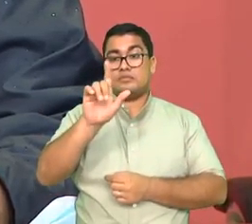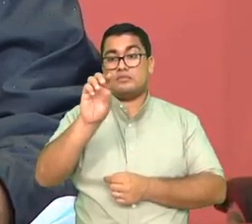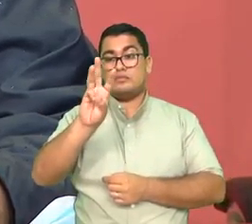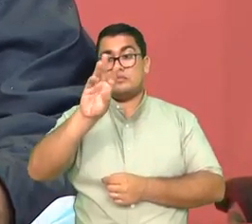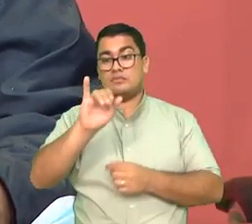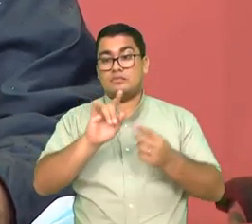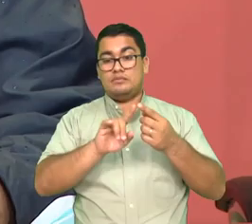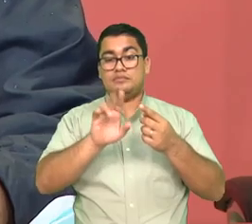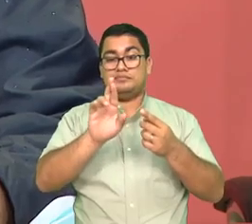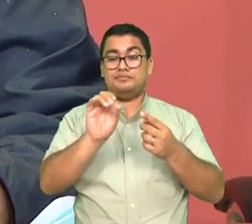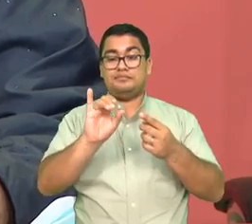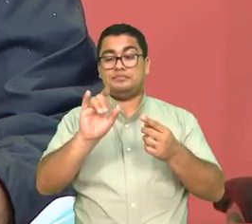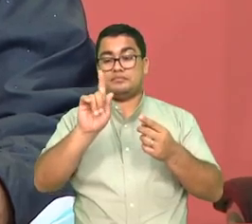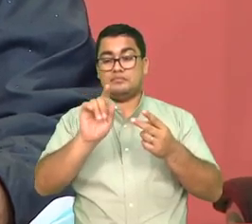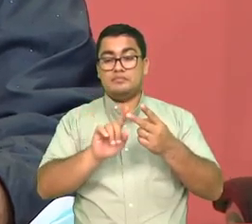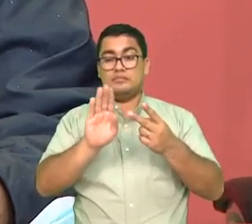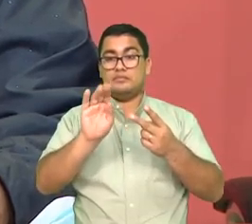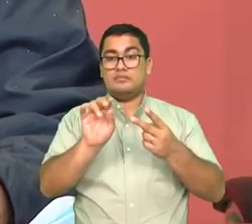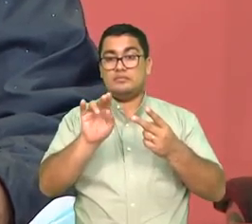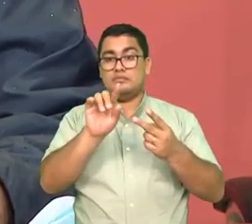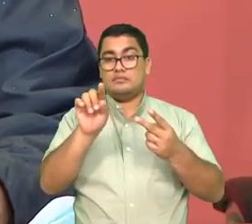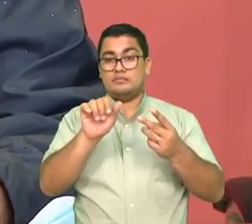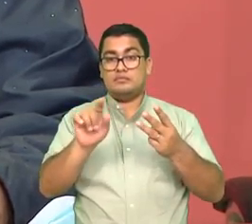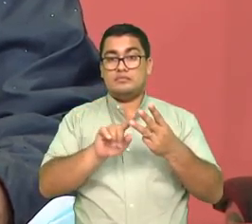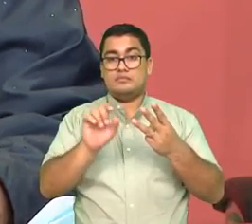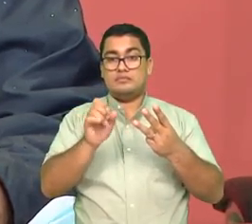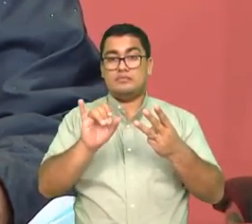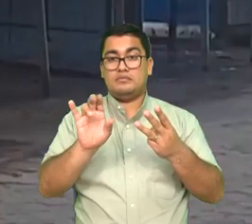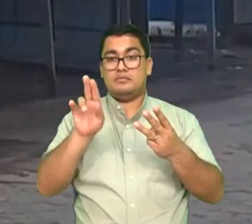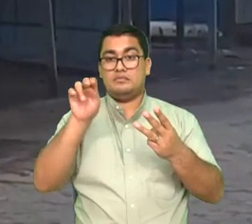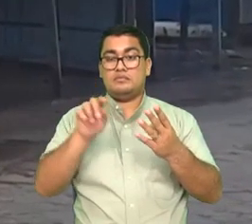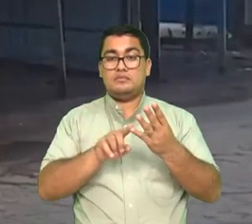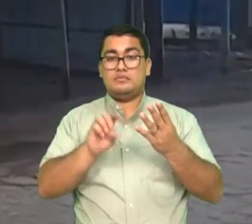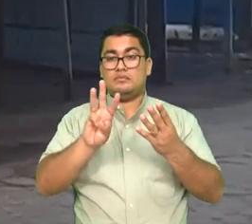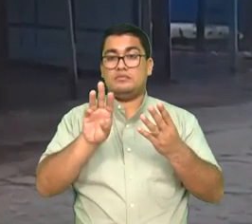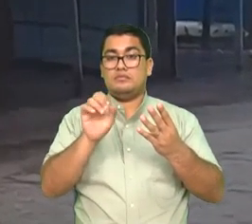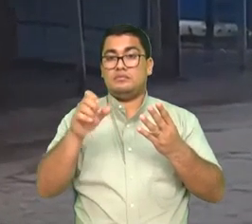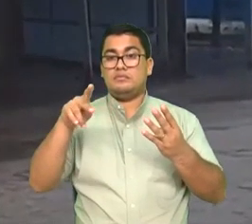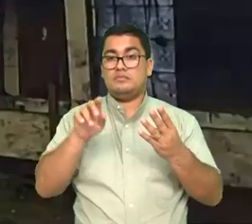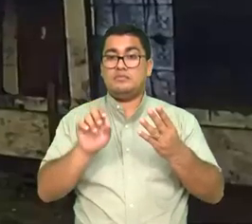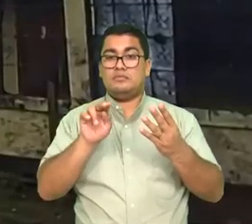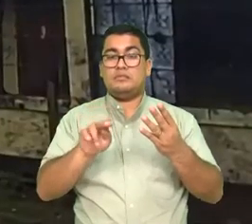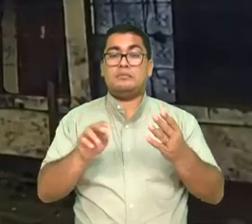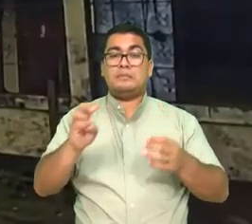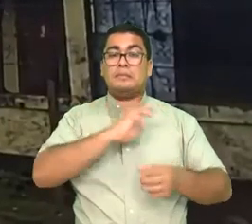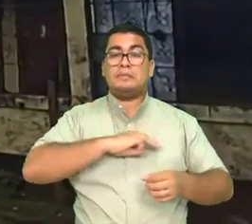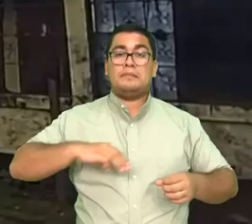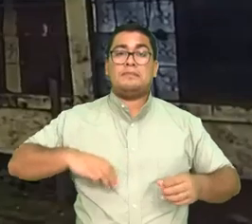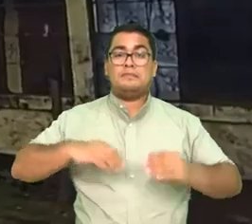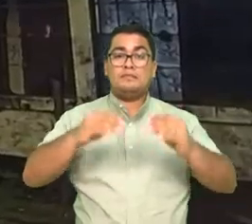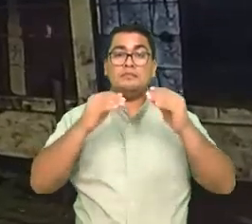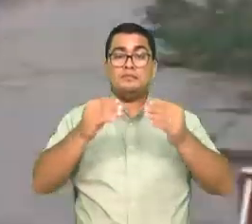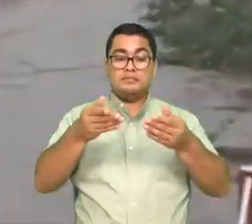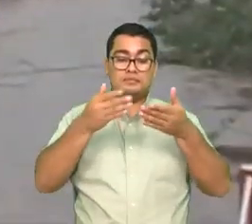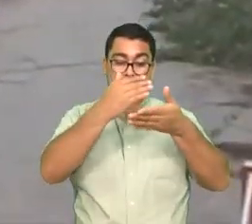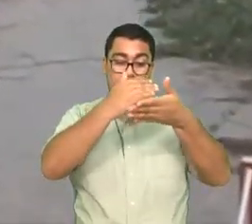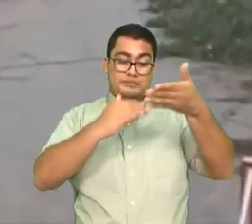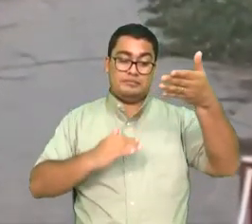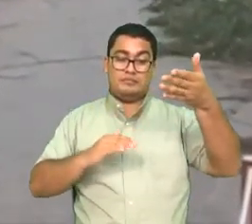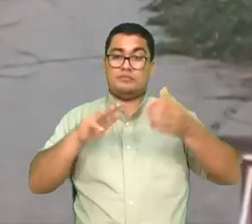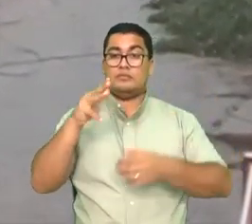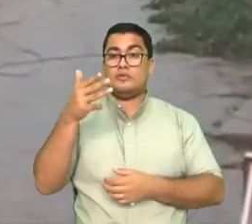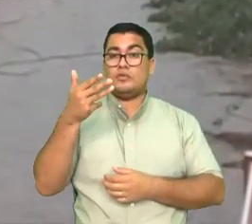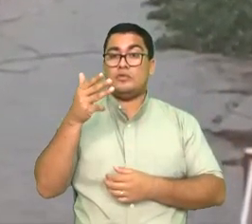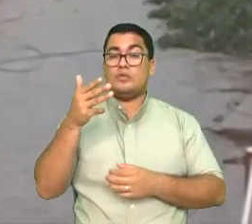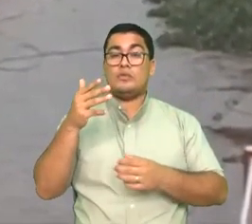Bonanza, Ciuna, desembocadura del Río Grande y Huaspán. El reporte del MINEC también señala que un total de 9 centros